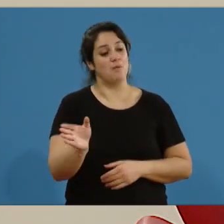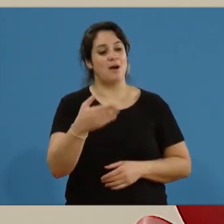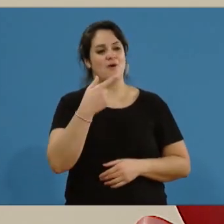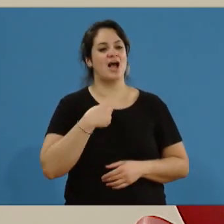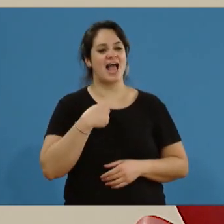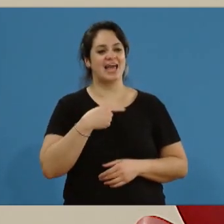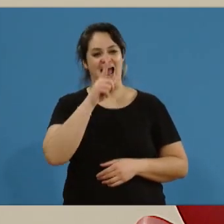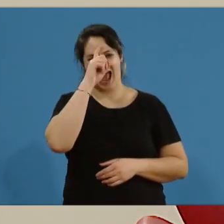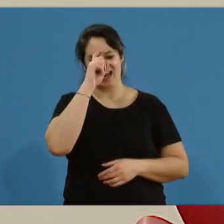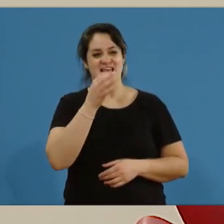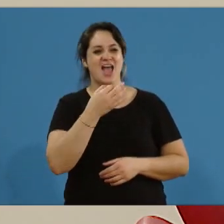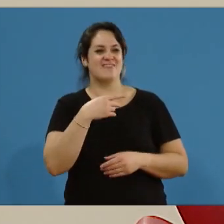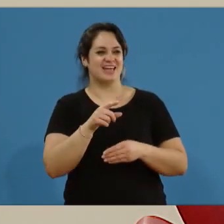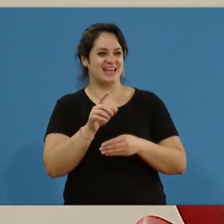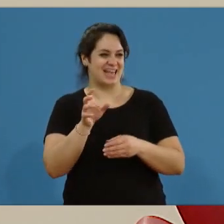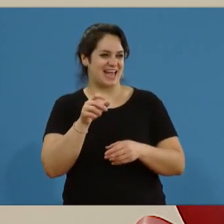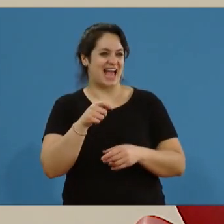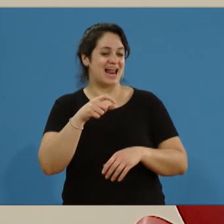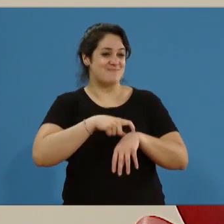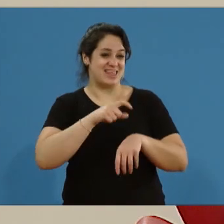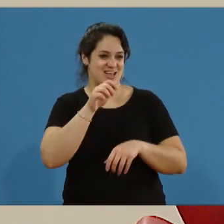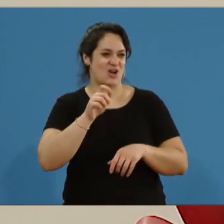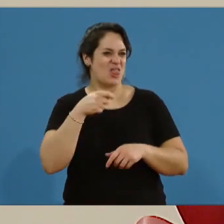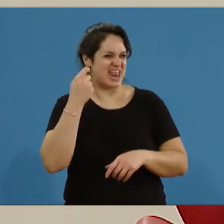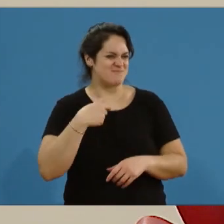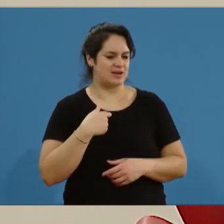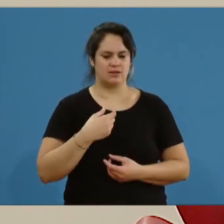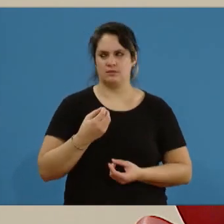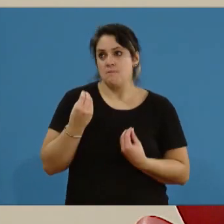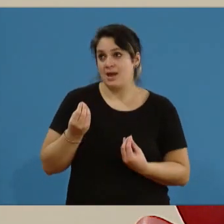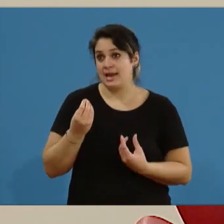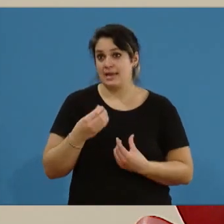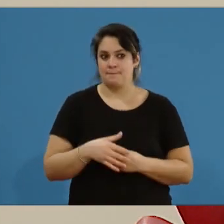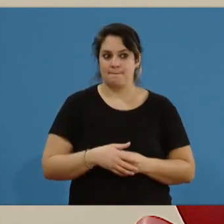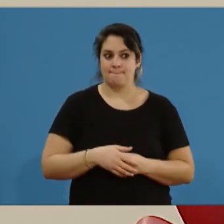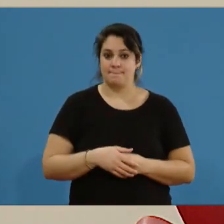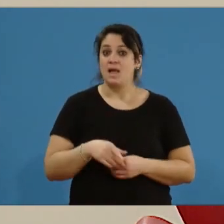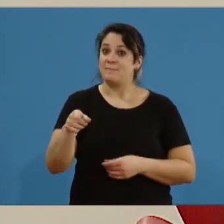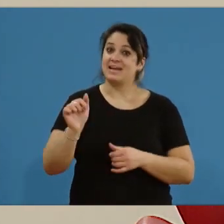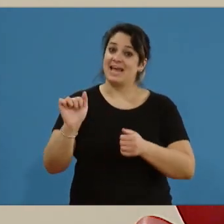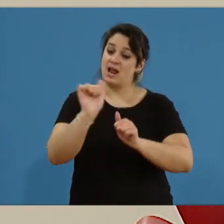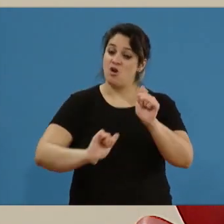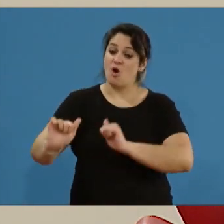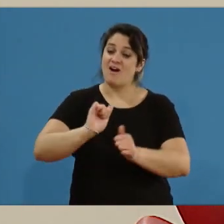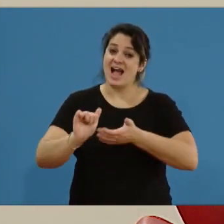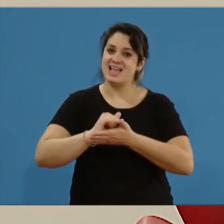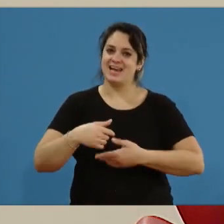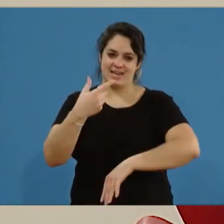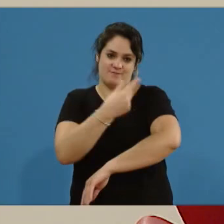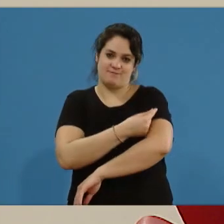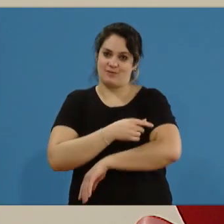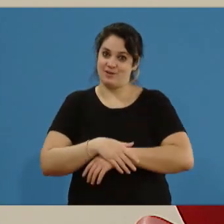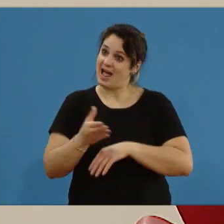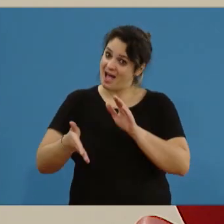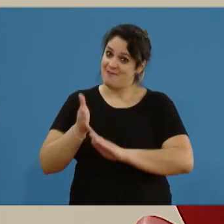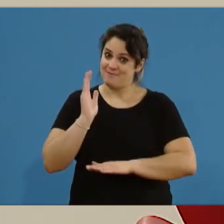que vamos a llevarlo al veterinario. ¿Para qué, mami? Para que lo bañen y lo vacunen.